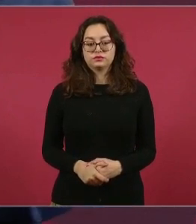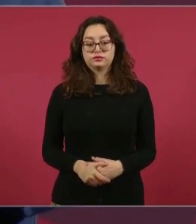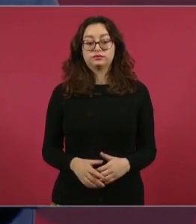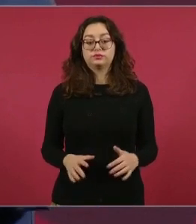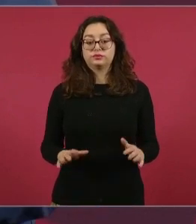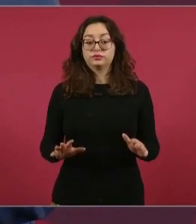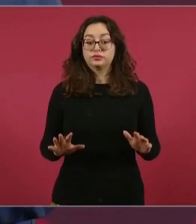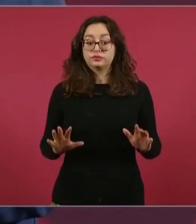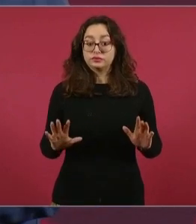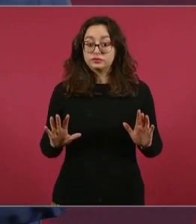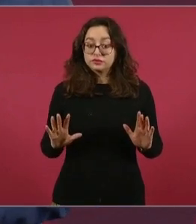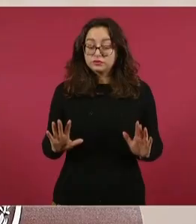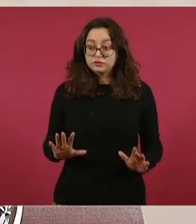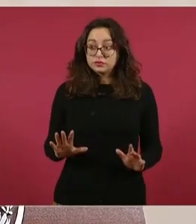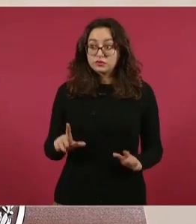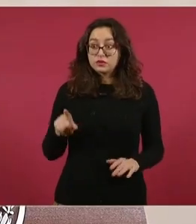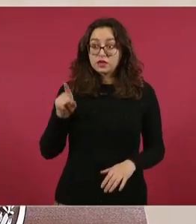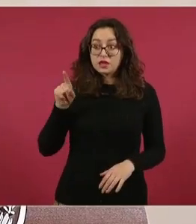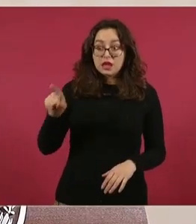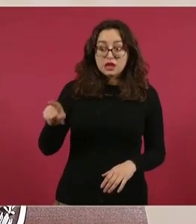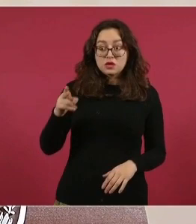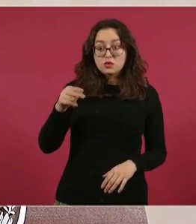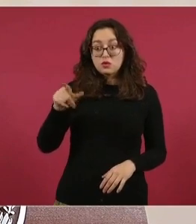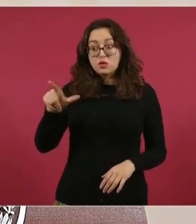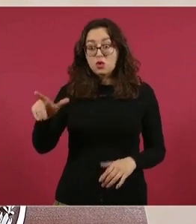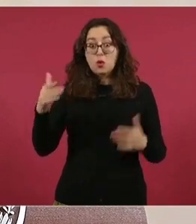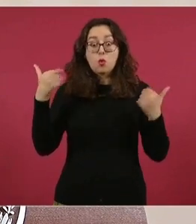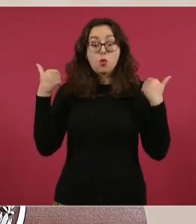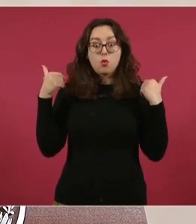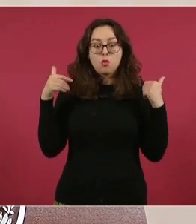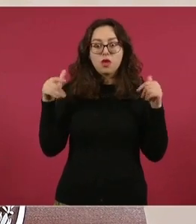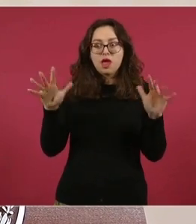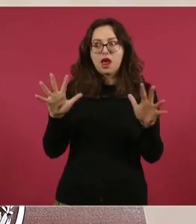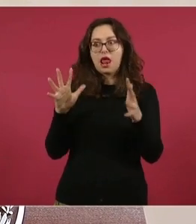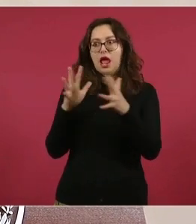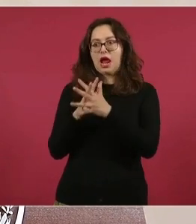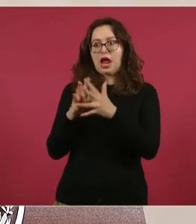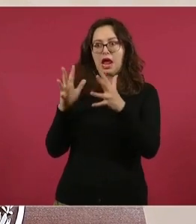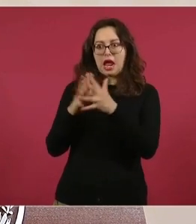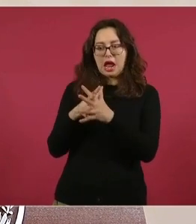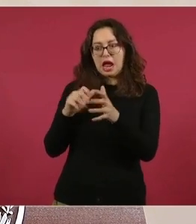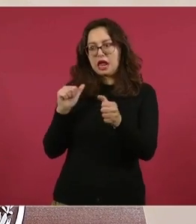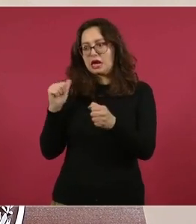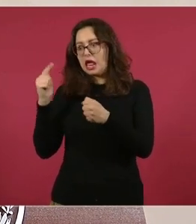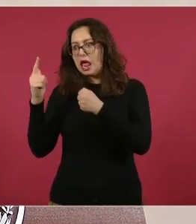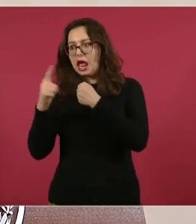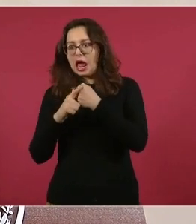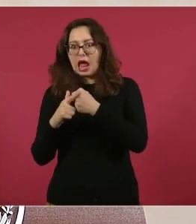armado, pues sería otra cosa, ¿no?